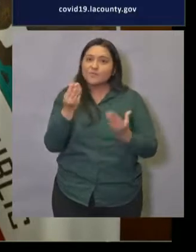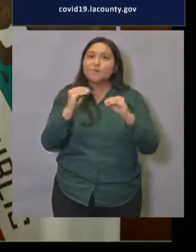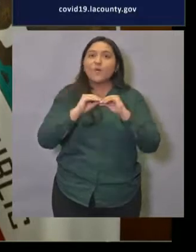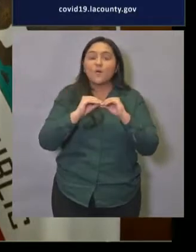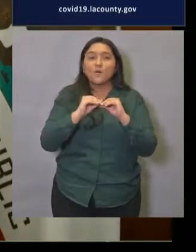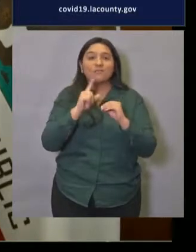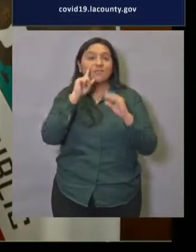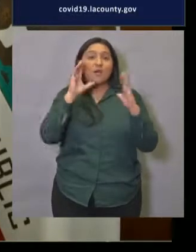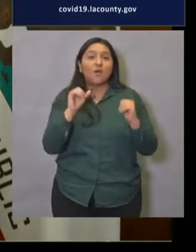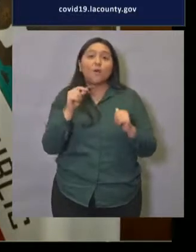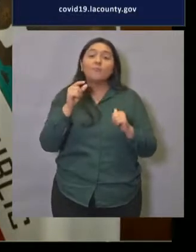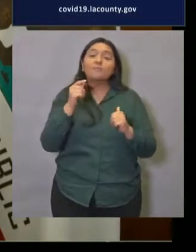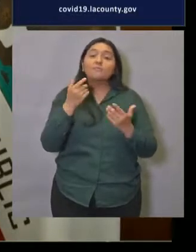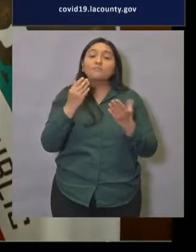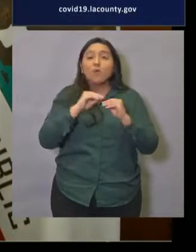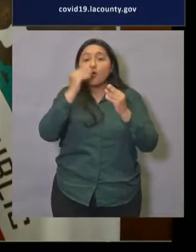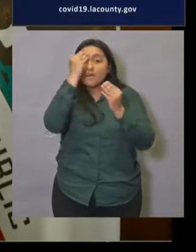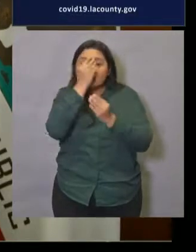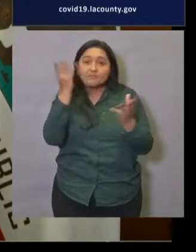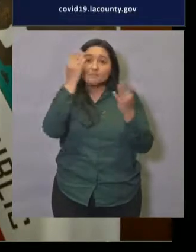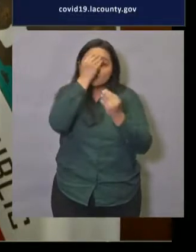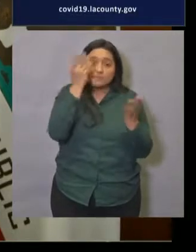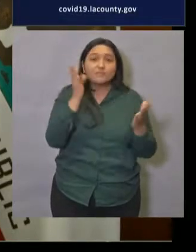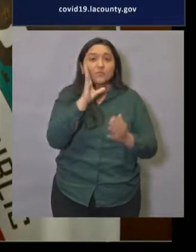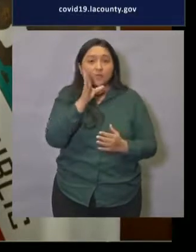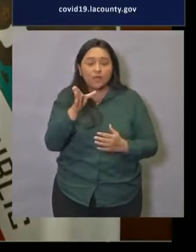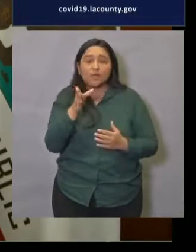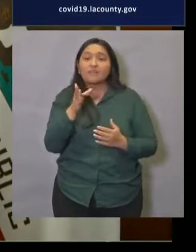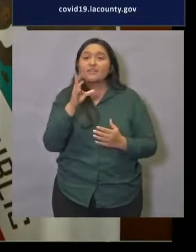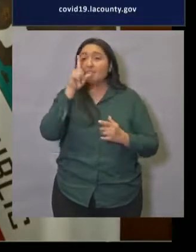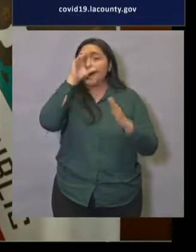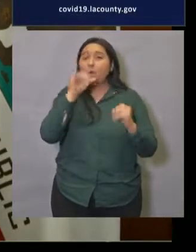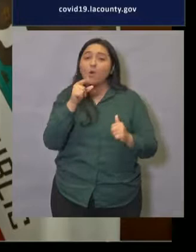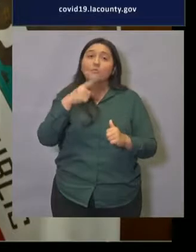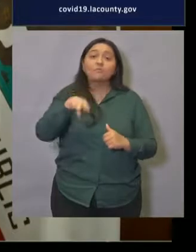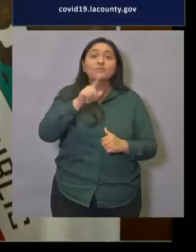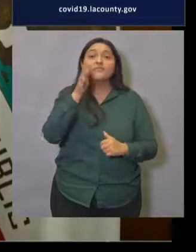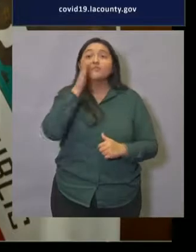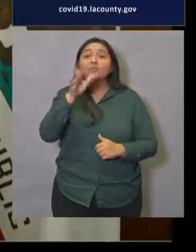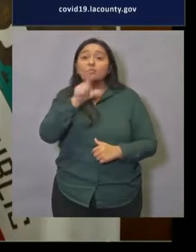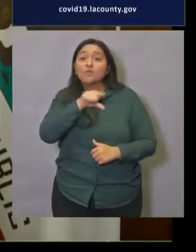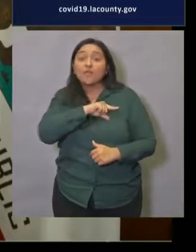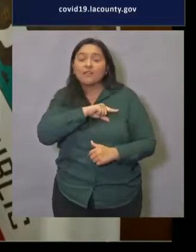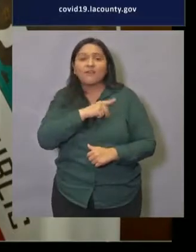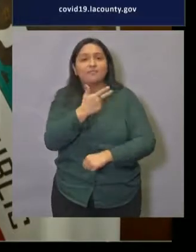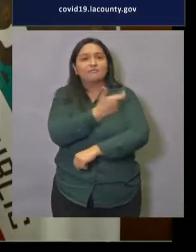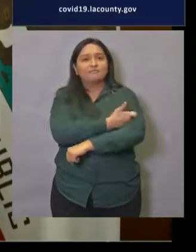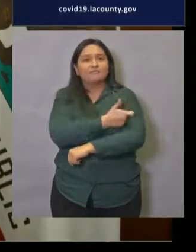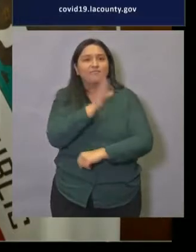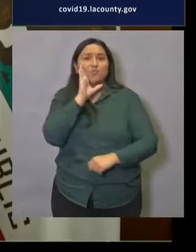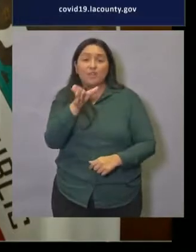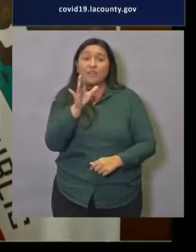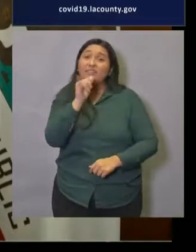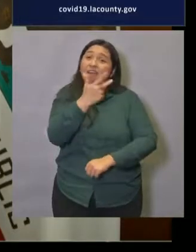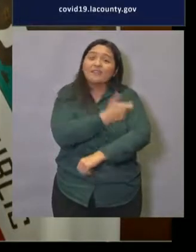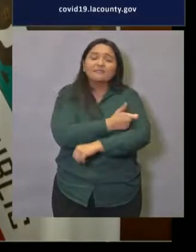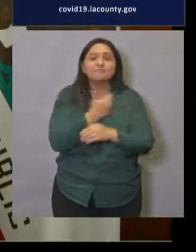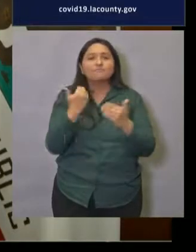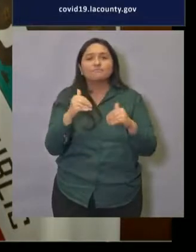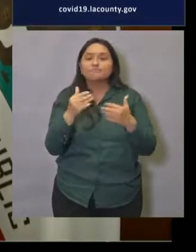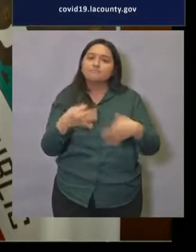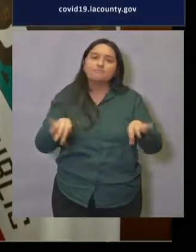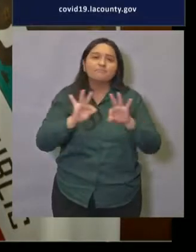más información y que también toman la vacuna porque es muy necesario. Esperamos mucho